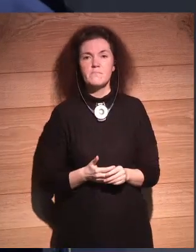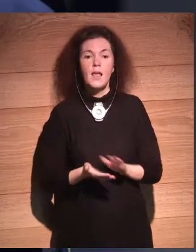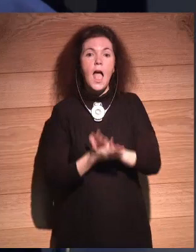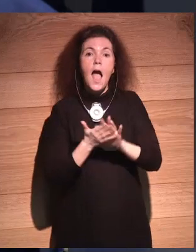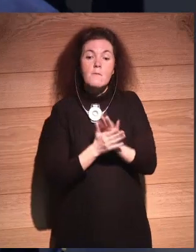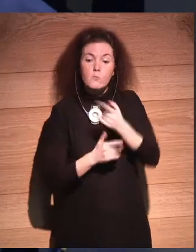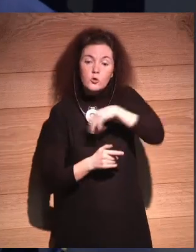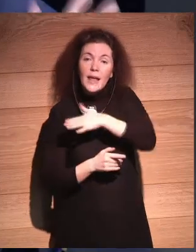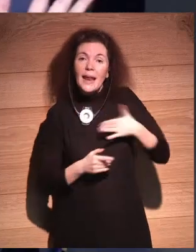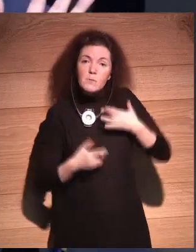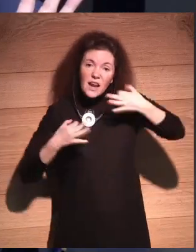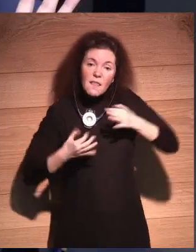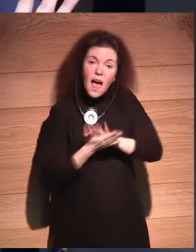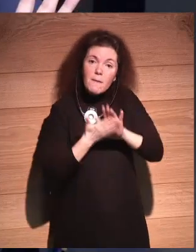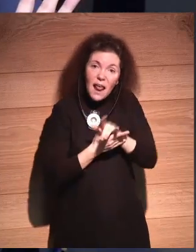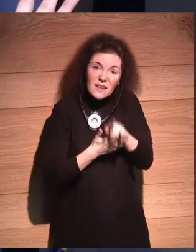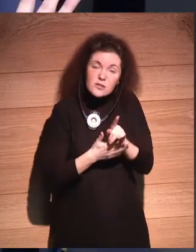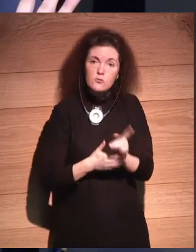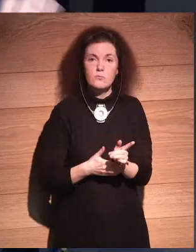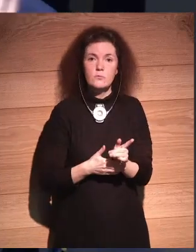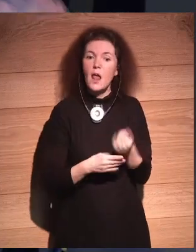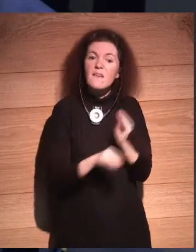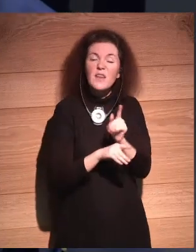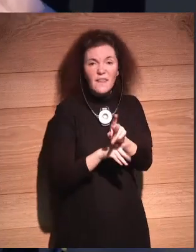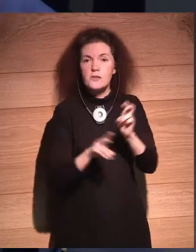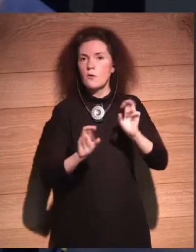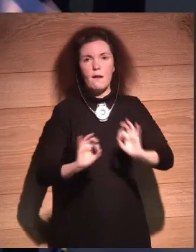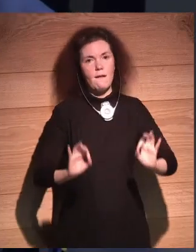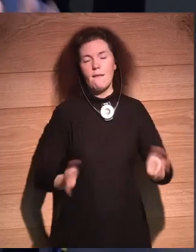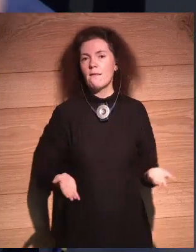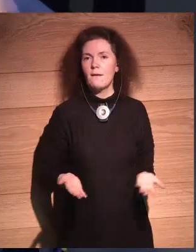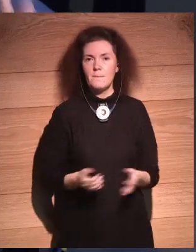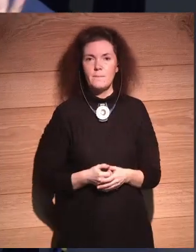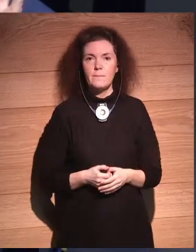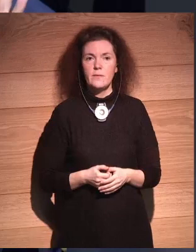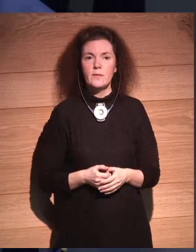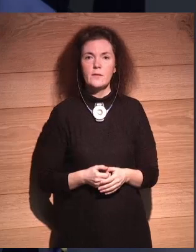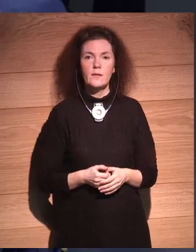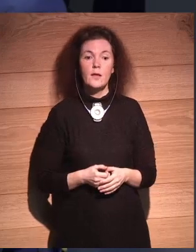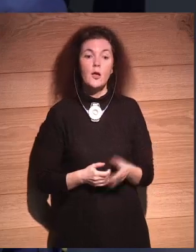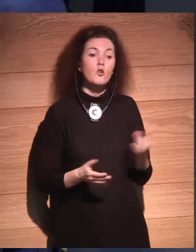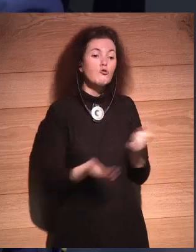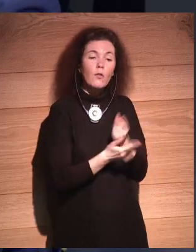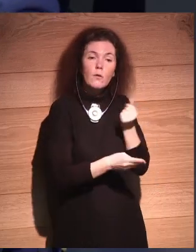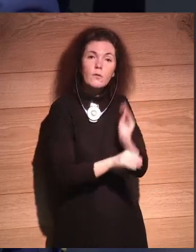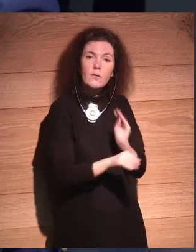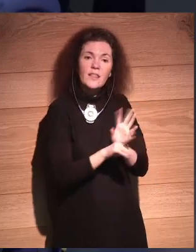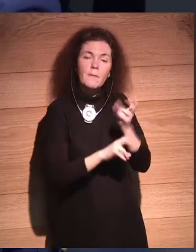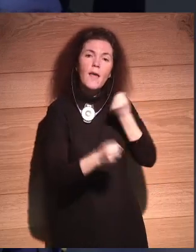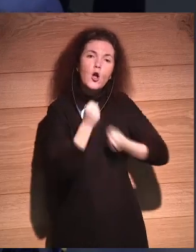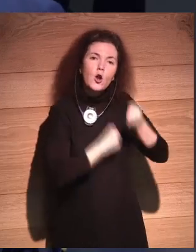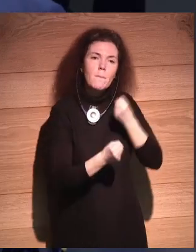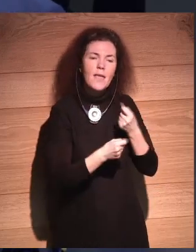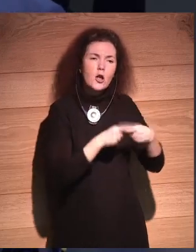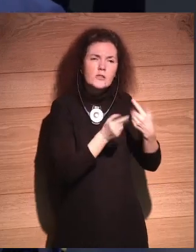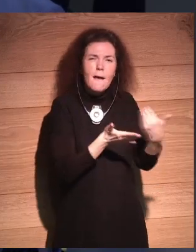¿Hablamos de lo que realmente queremos? No se invierte nada en eso. Lo gastamos y lo invertimos todo en la economía, en tener más y